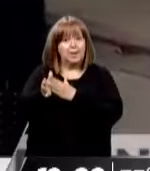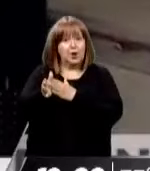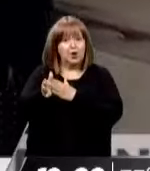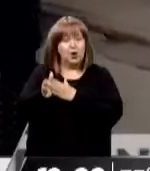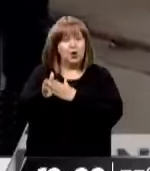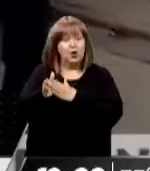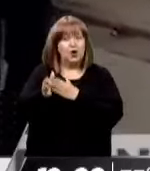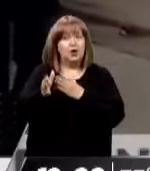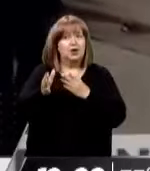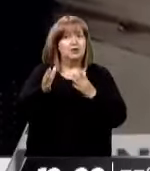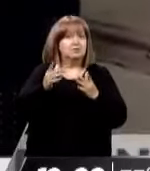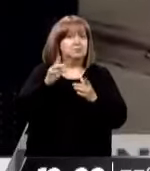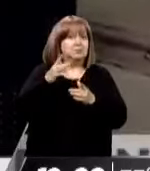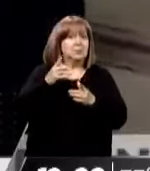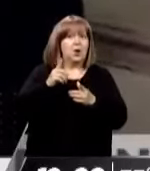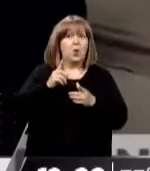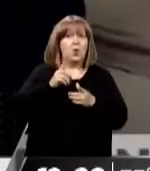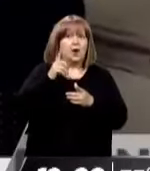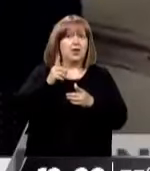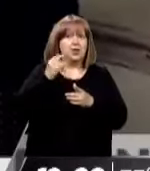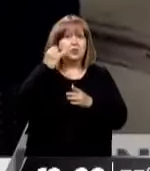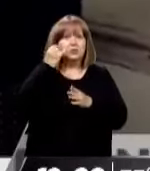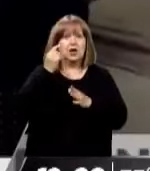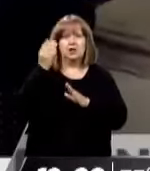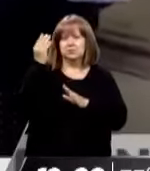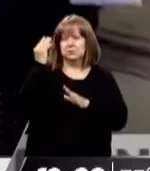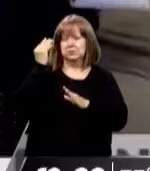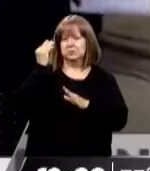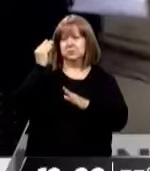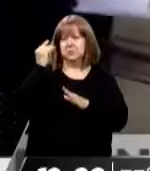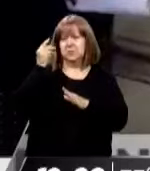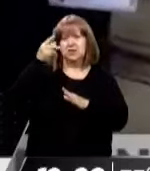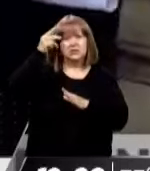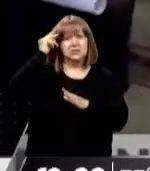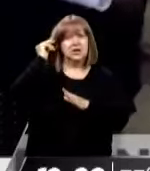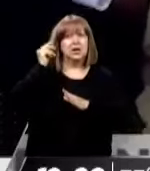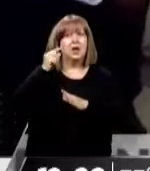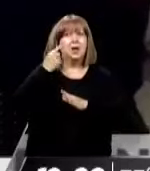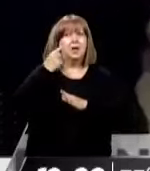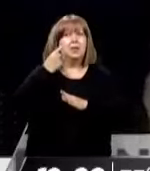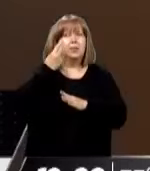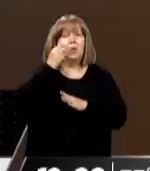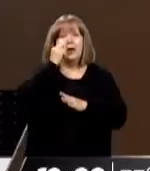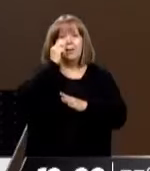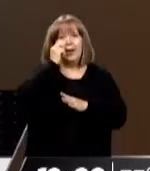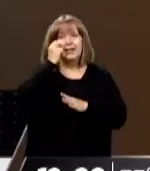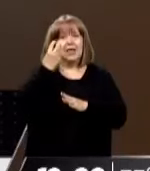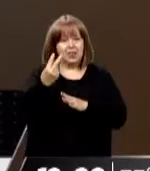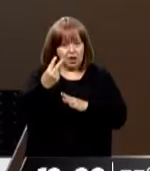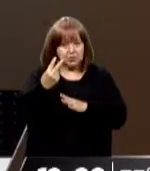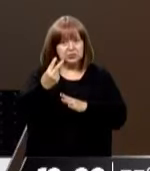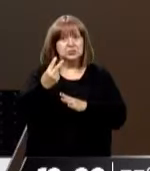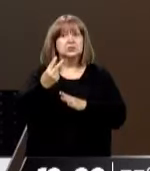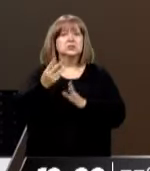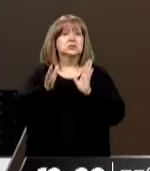últimos, en el último año prácticamente, porque falta a los brazos de la justicia chilena desde febrero del 2022, se